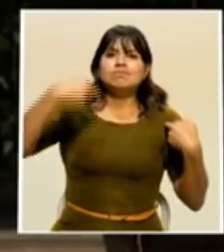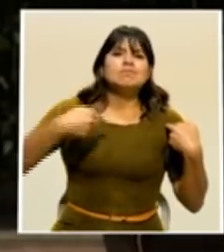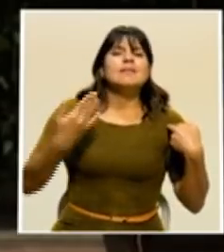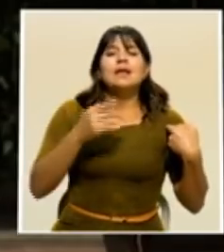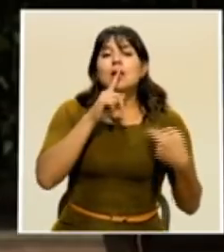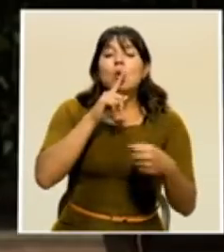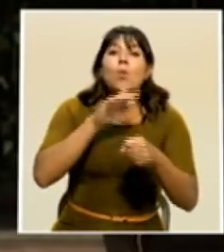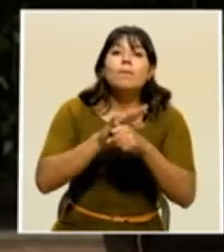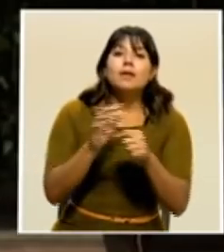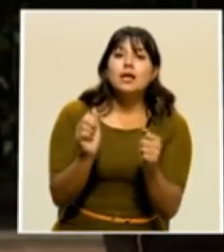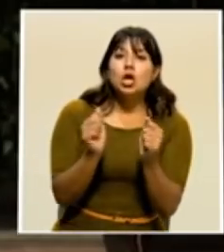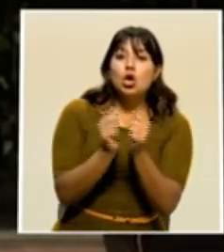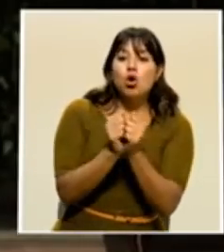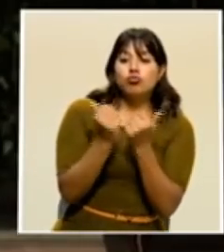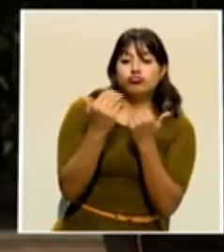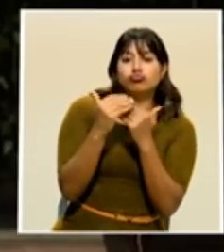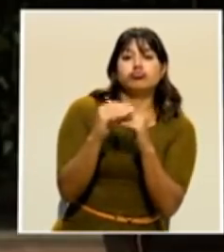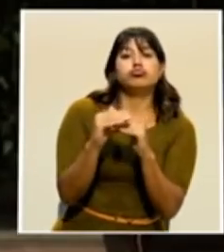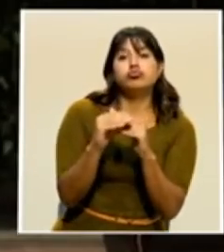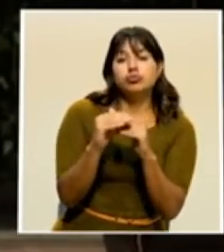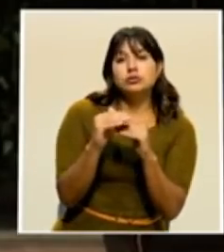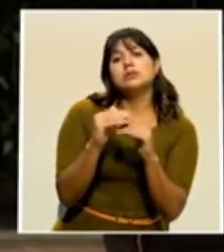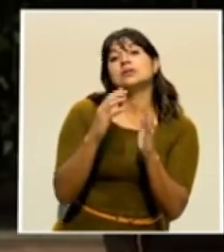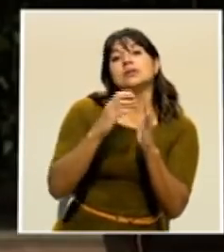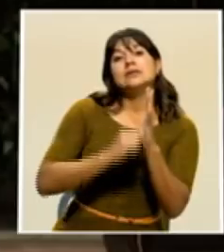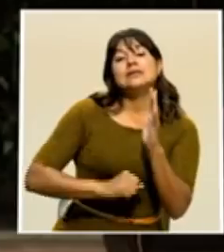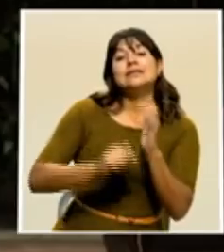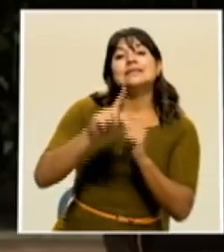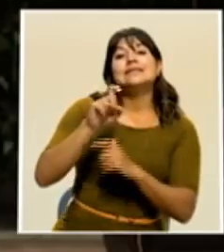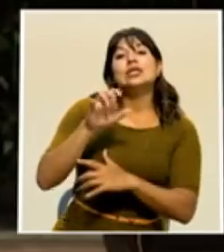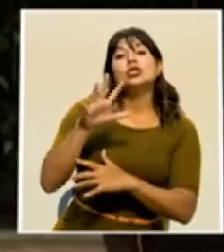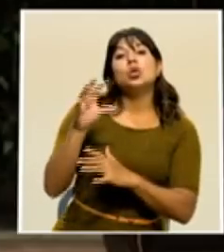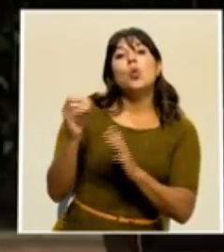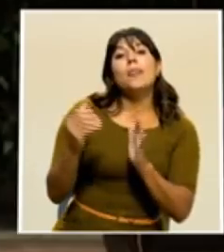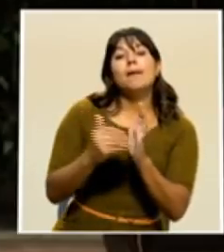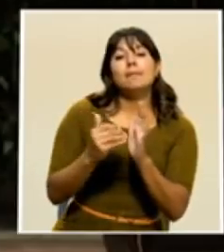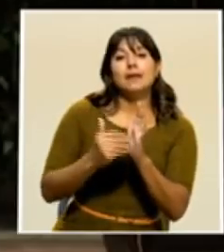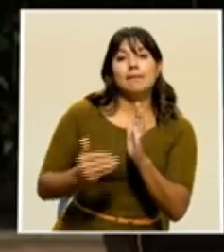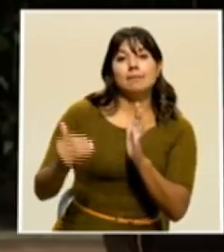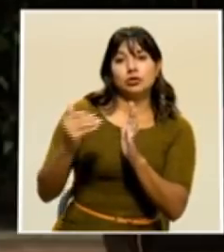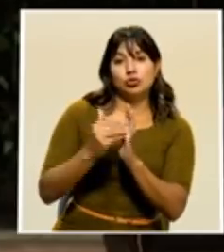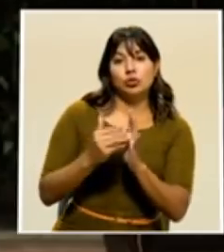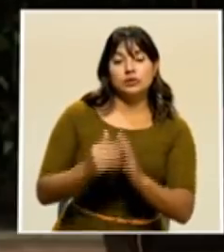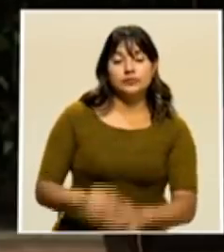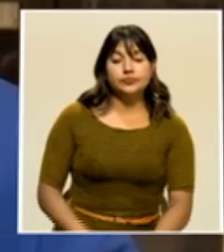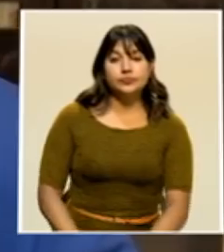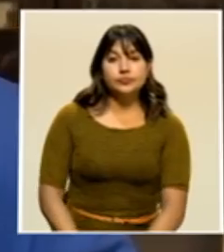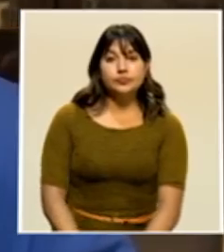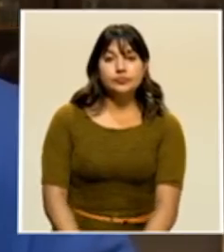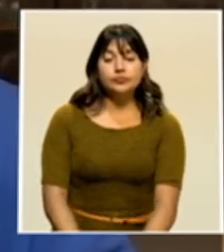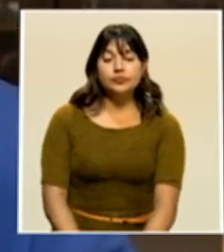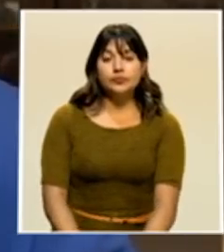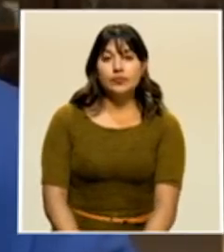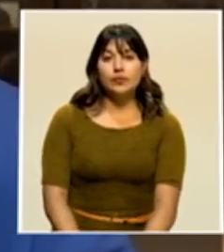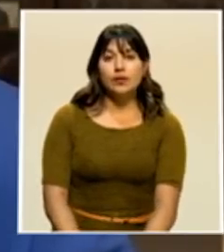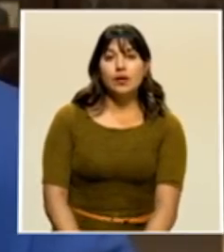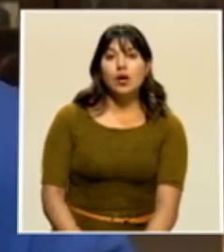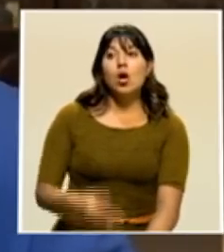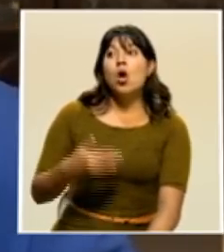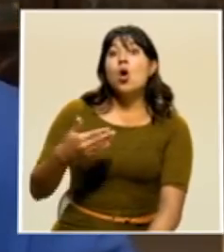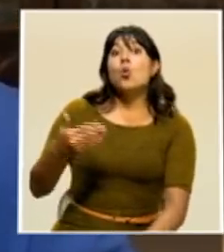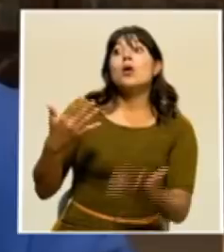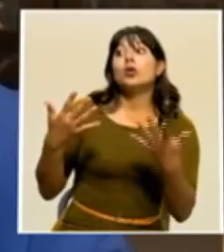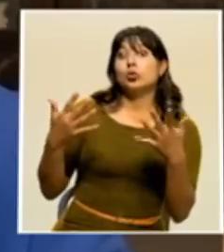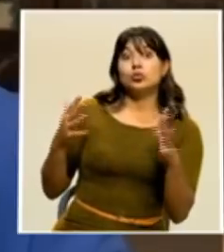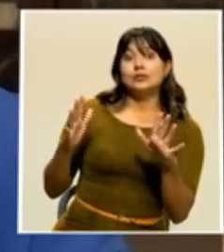con ese recorte de los 150.000 millones y tendrá el espacio si se abre, por supuesto, que el plenario en comisión. Una vez superado eso,